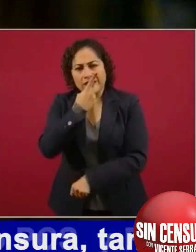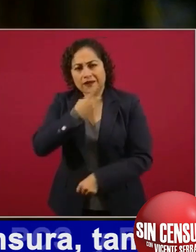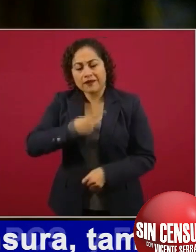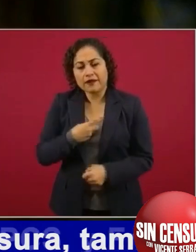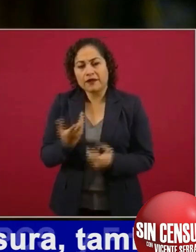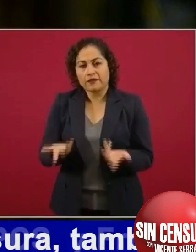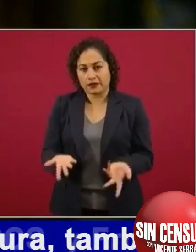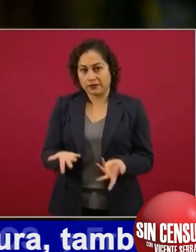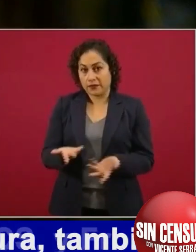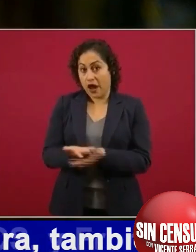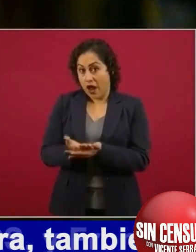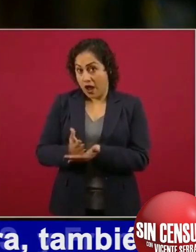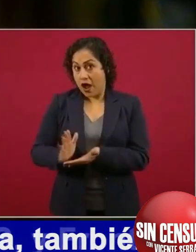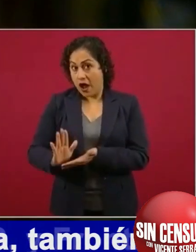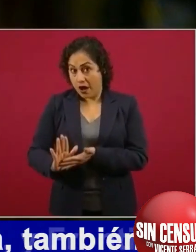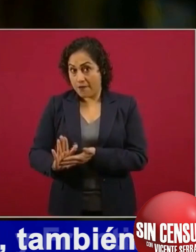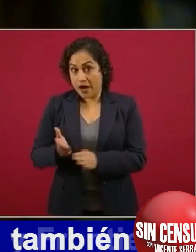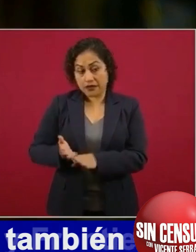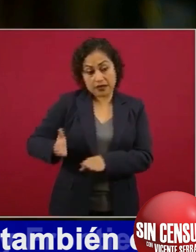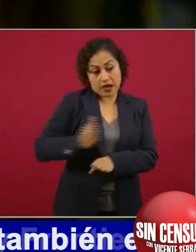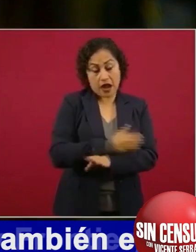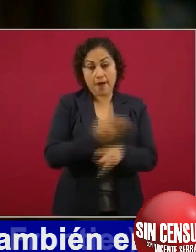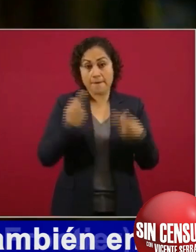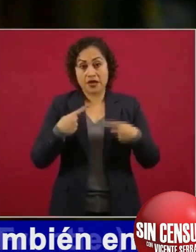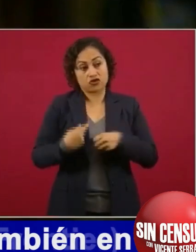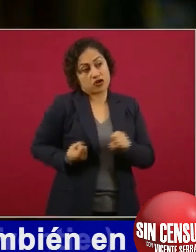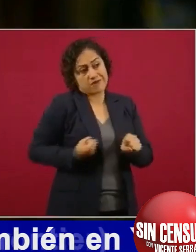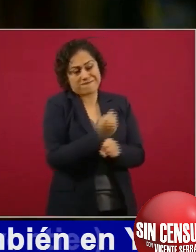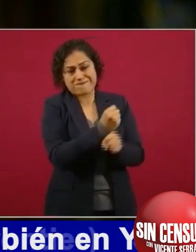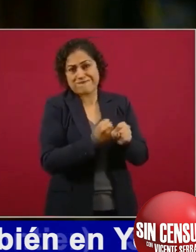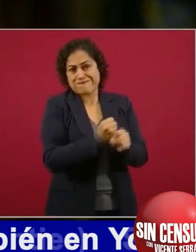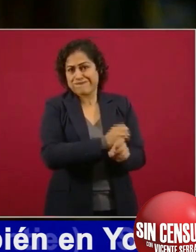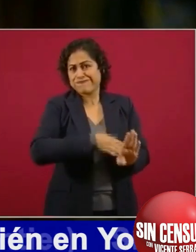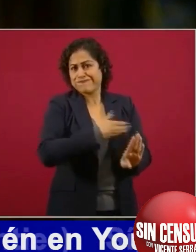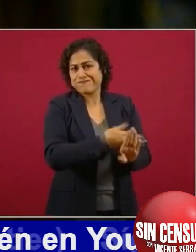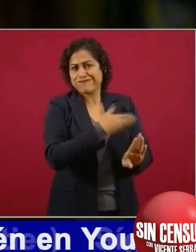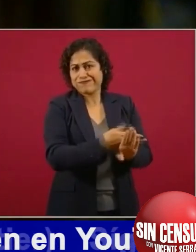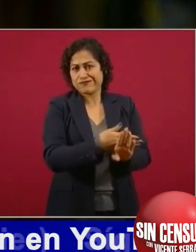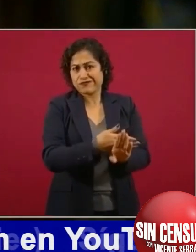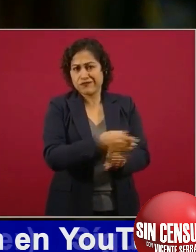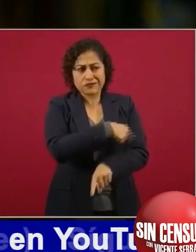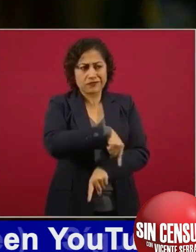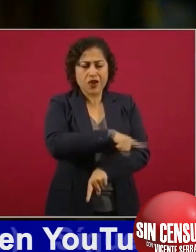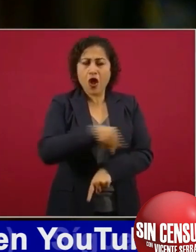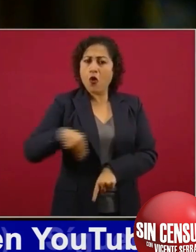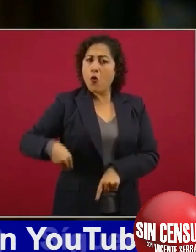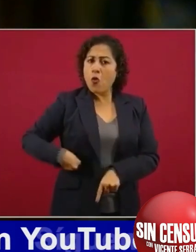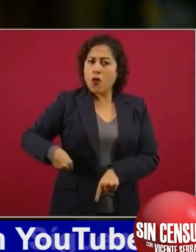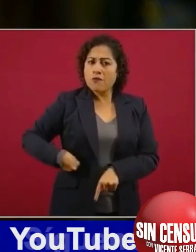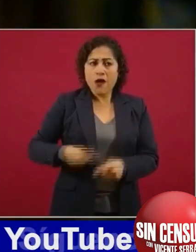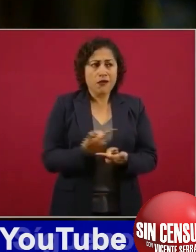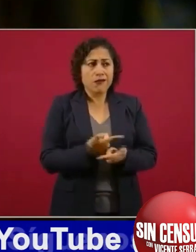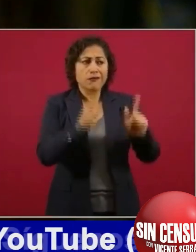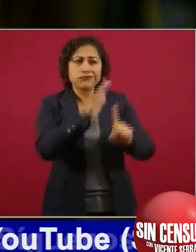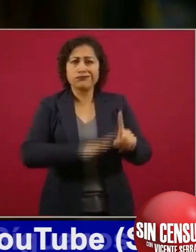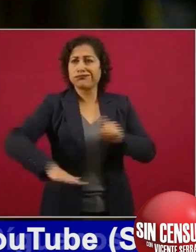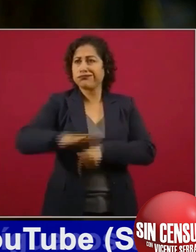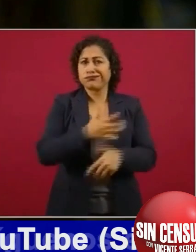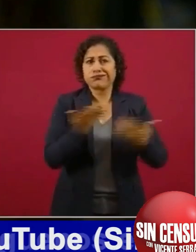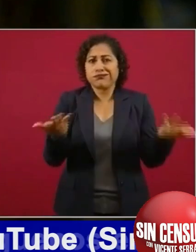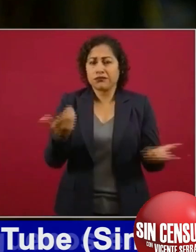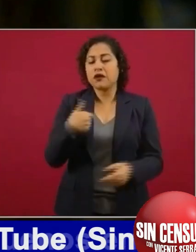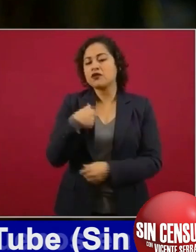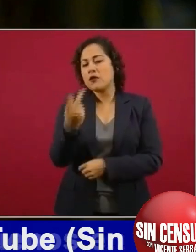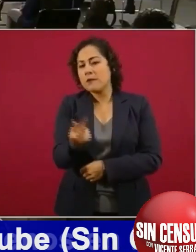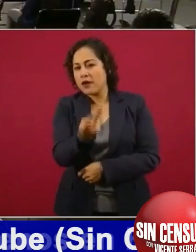que esos sí son delincuentes con placa, siguen libres y tan campantes? Yo quisiera saber si eso es un Estado de Derecho,